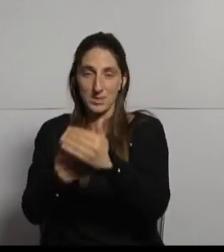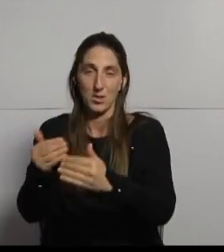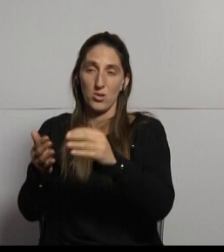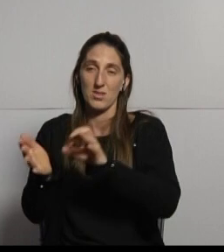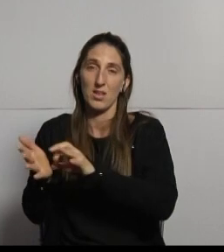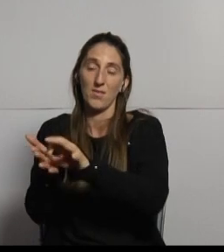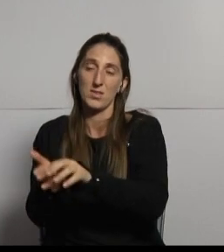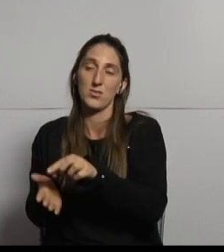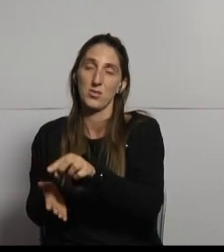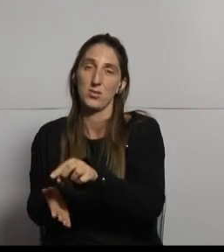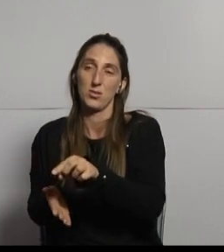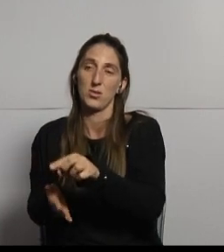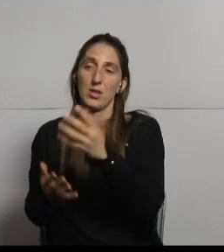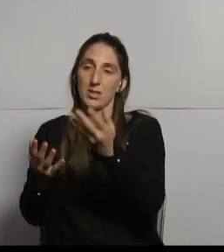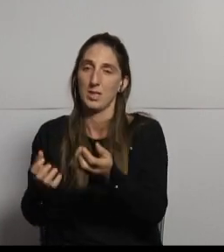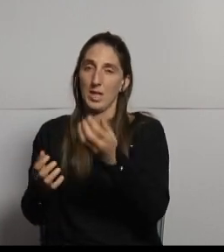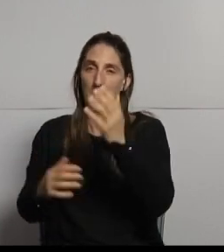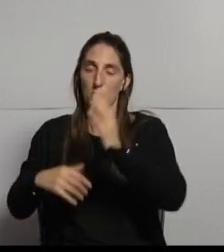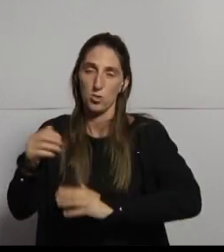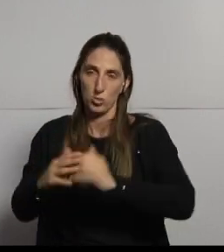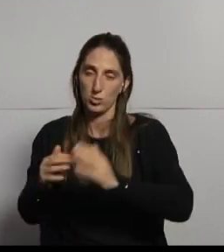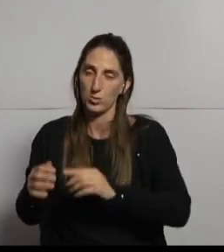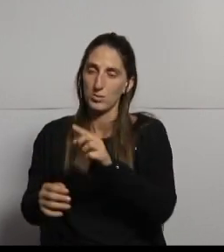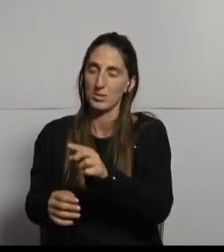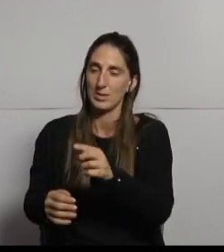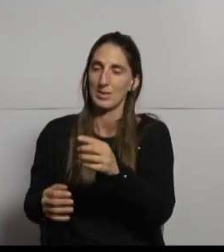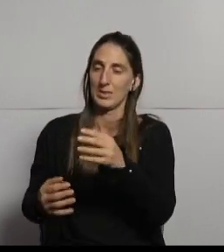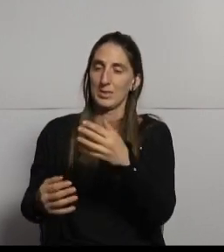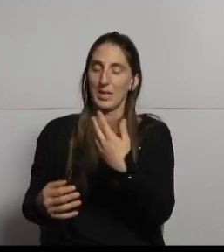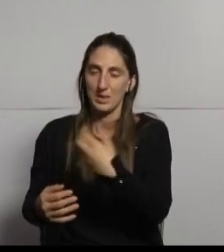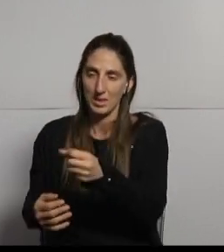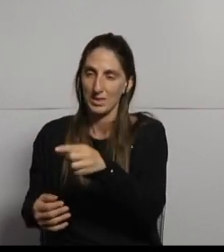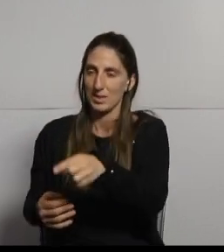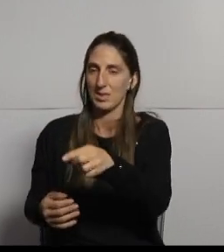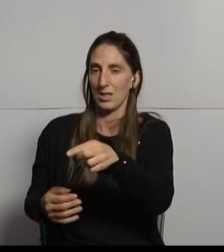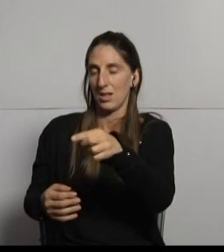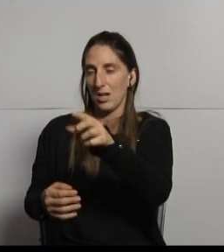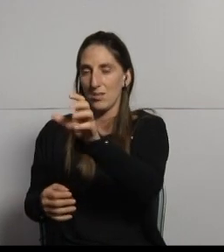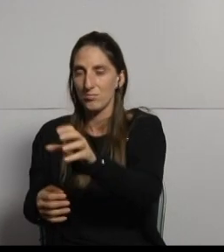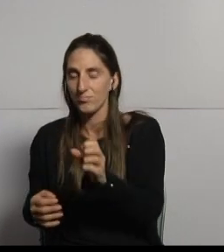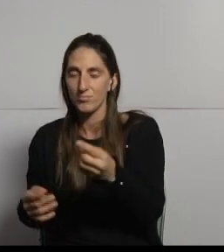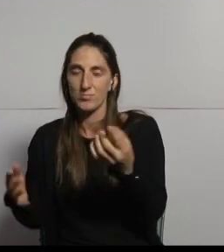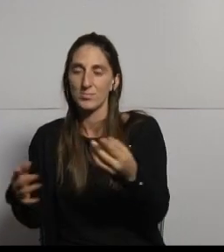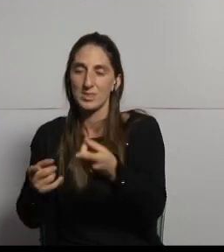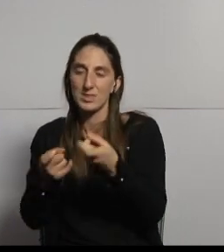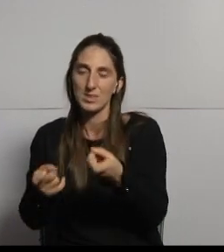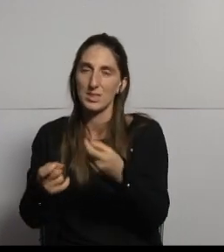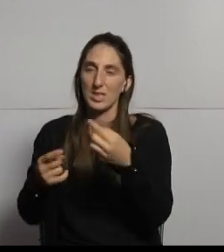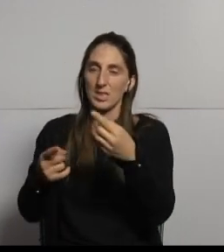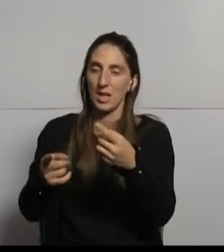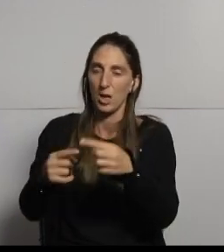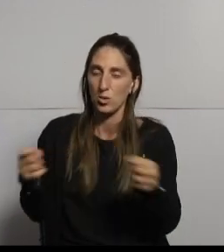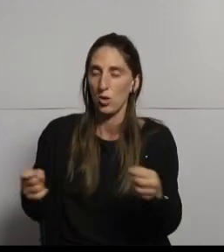que quieren construir. Empiezan a entender a los ciudadanos, qué tipos de ciudadanos existen, cuáles son sus necesidades,